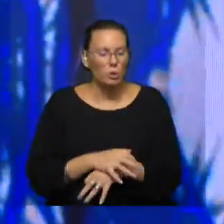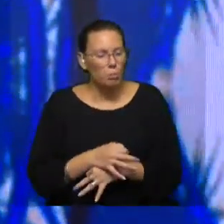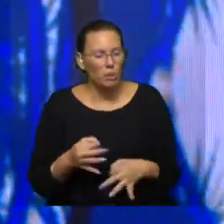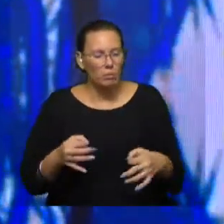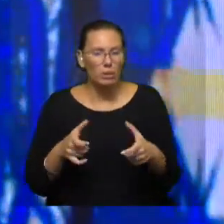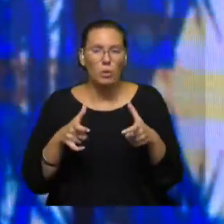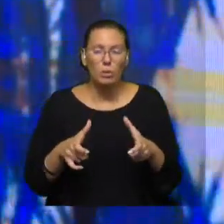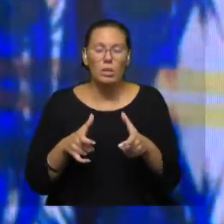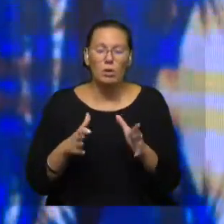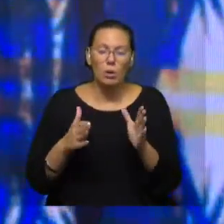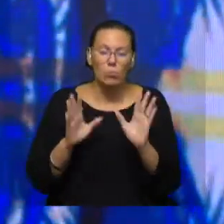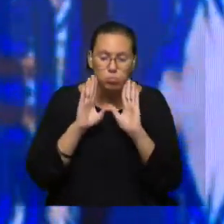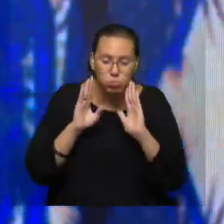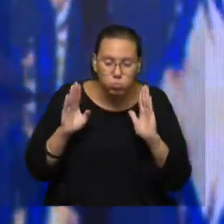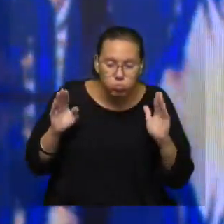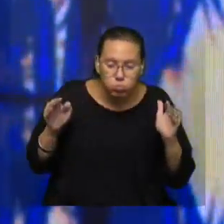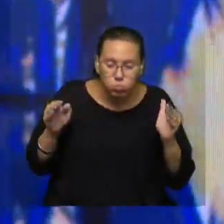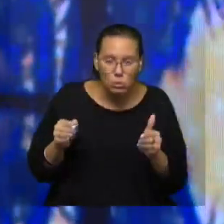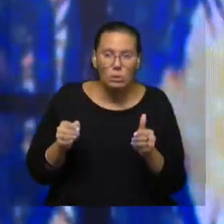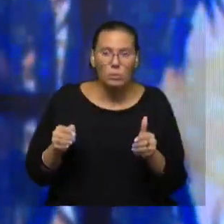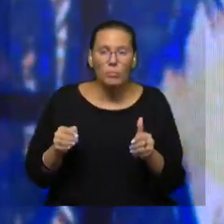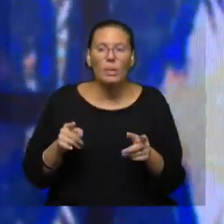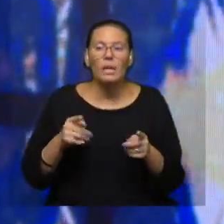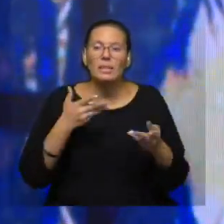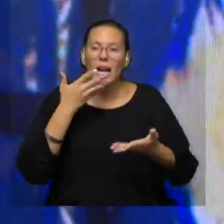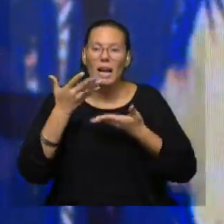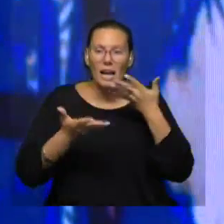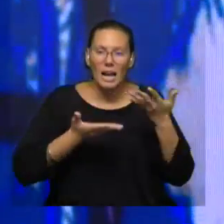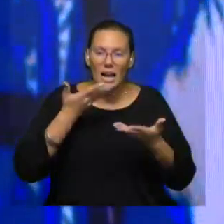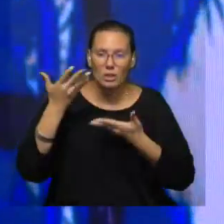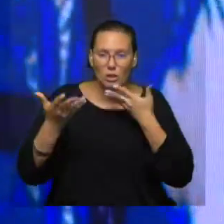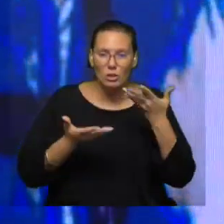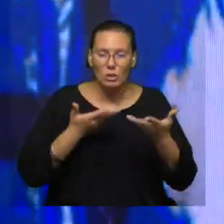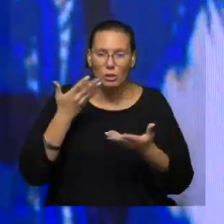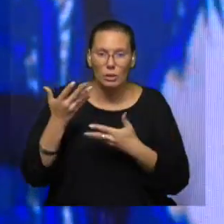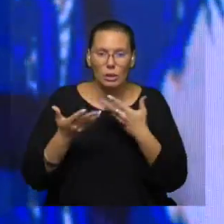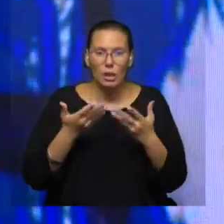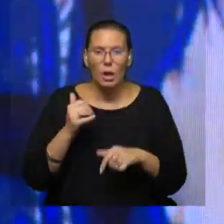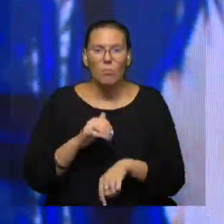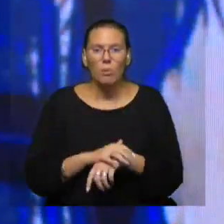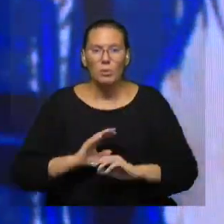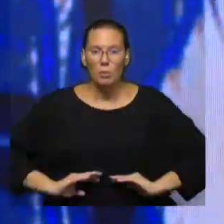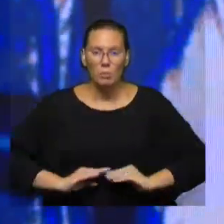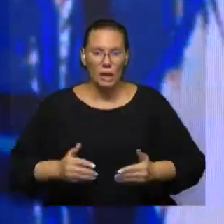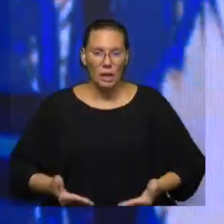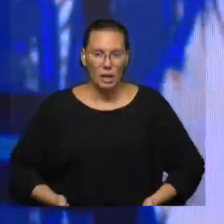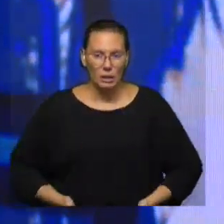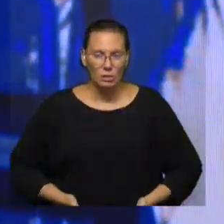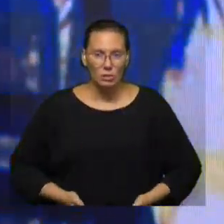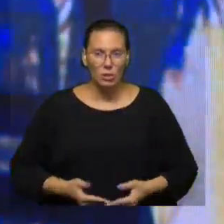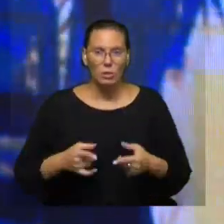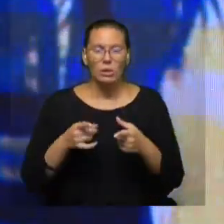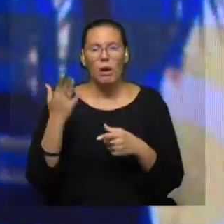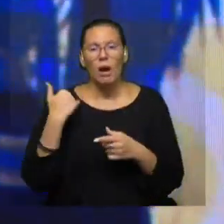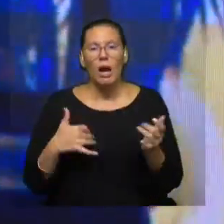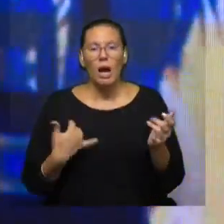que gira en torno a esas canciones que yo estaba componiendo en ese momento, que era durante mi embarazo. Yo estaba con Japón, mi